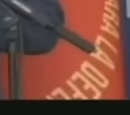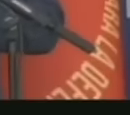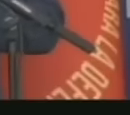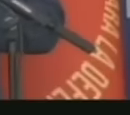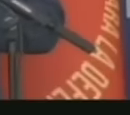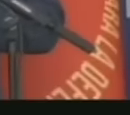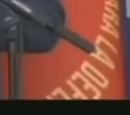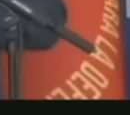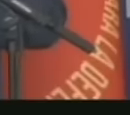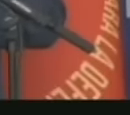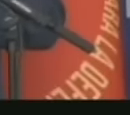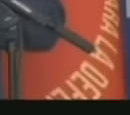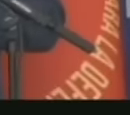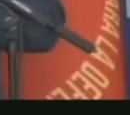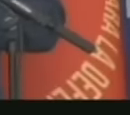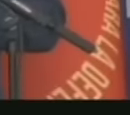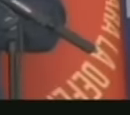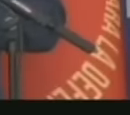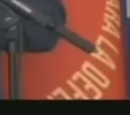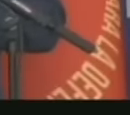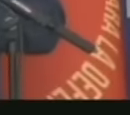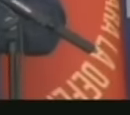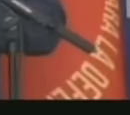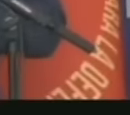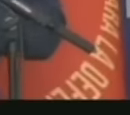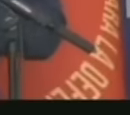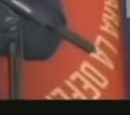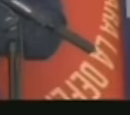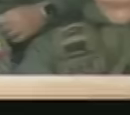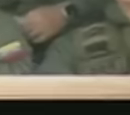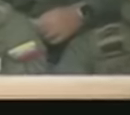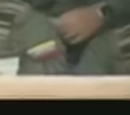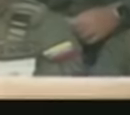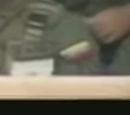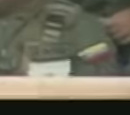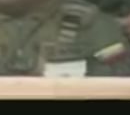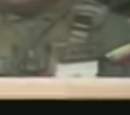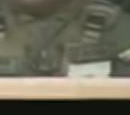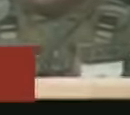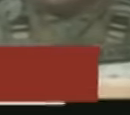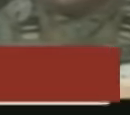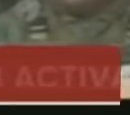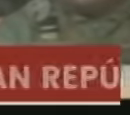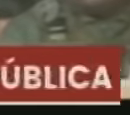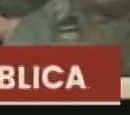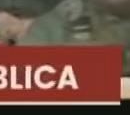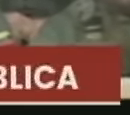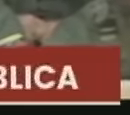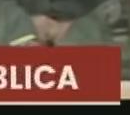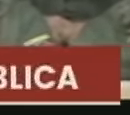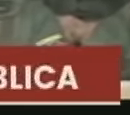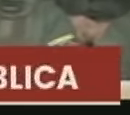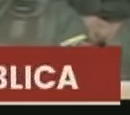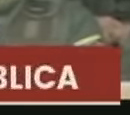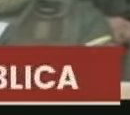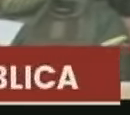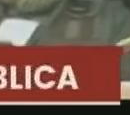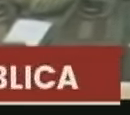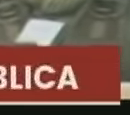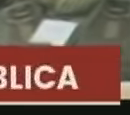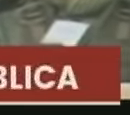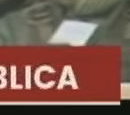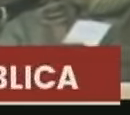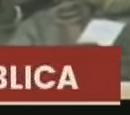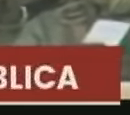paralelos, de facto, o satelitales desde el extranjero que usurpen los poderes del